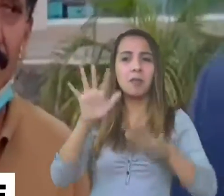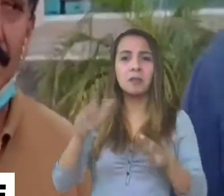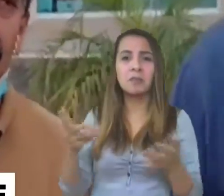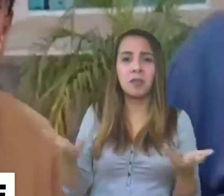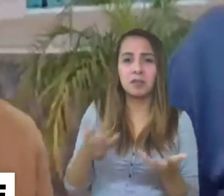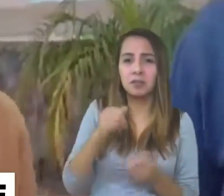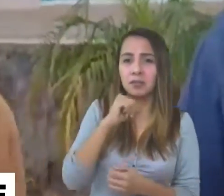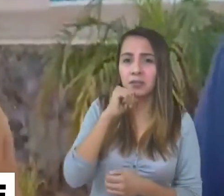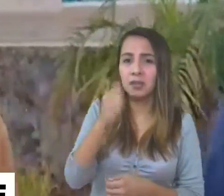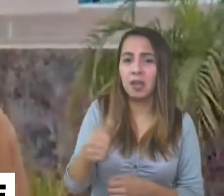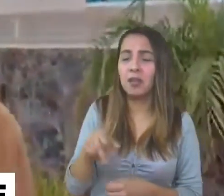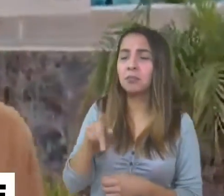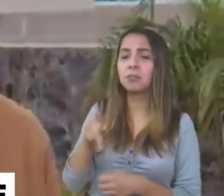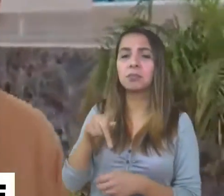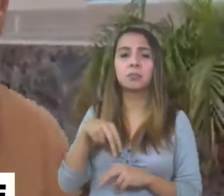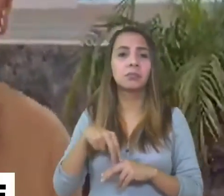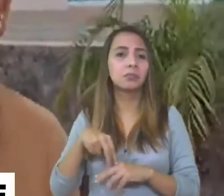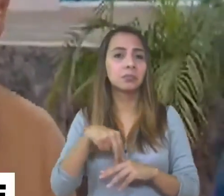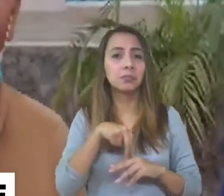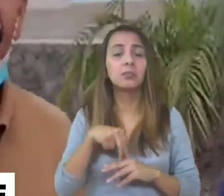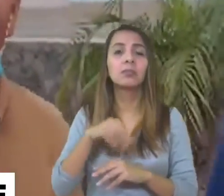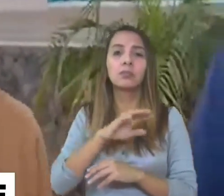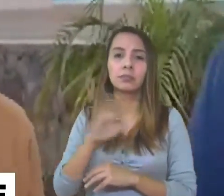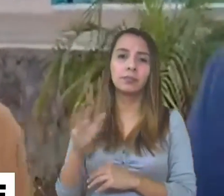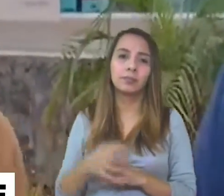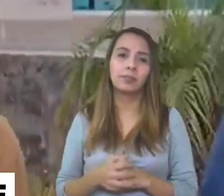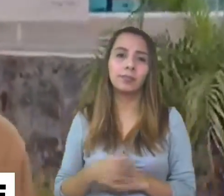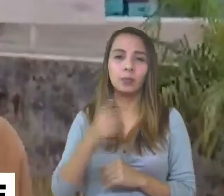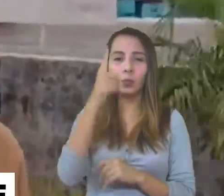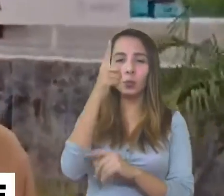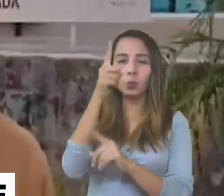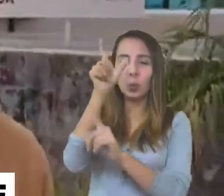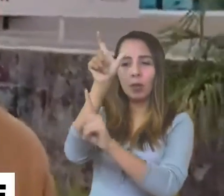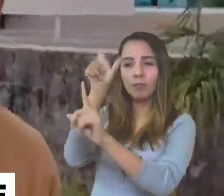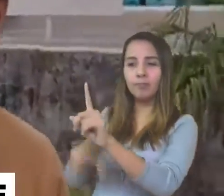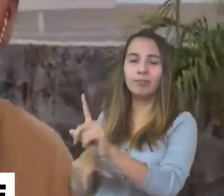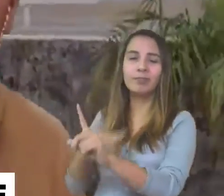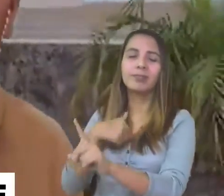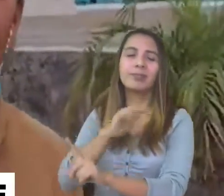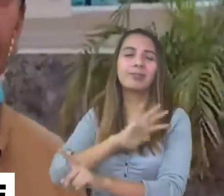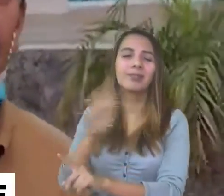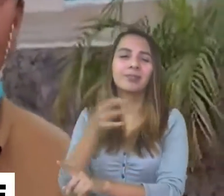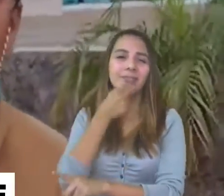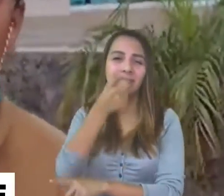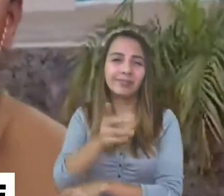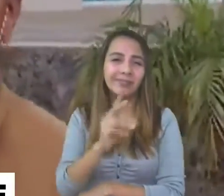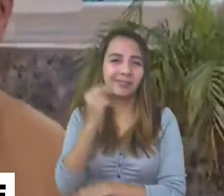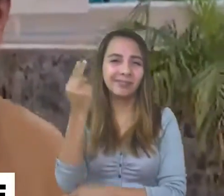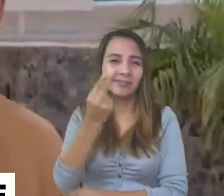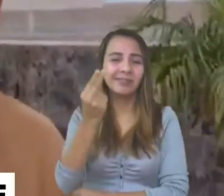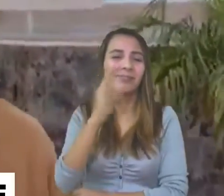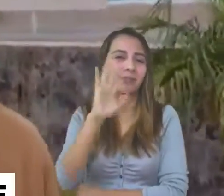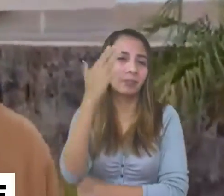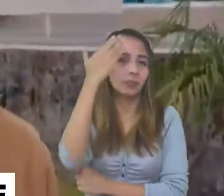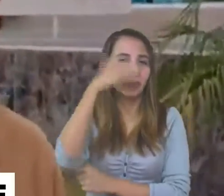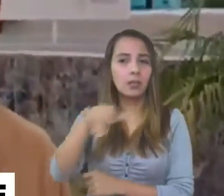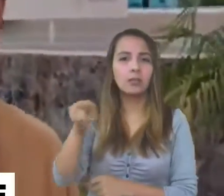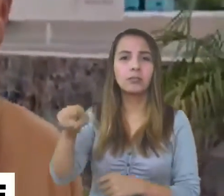la legislatura. De uno no te voy a comentar porque prácticamente sé que es una persona que